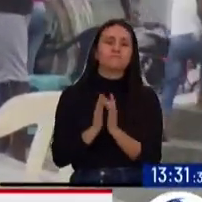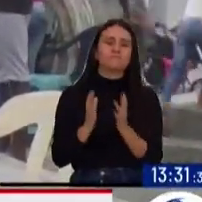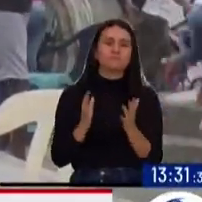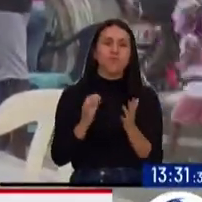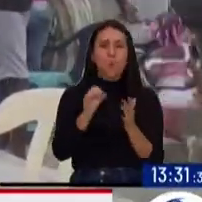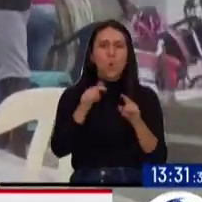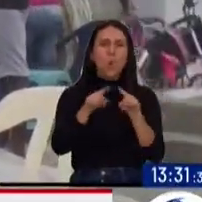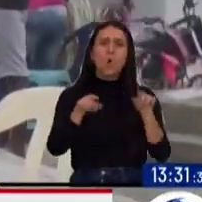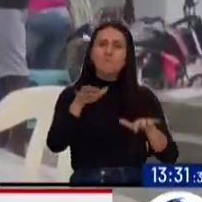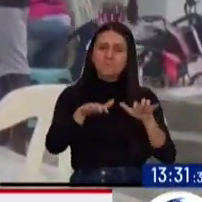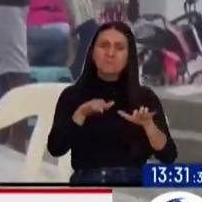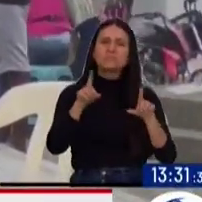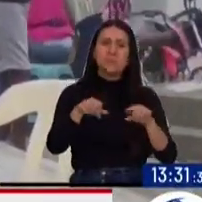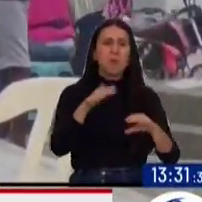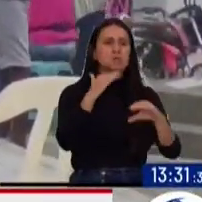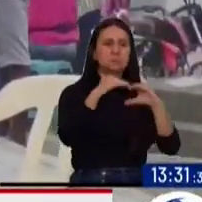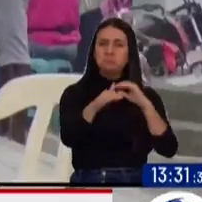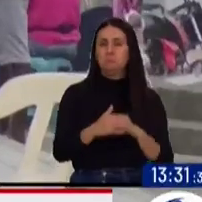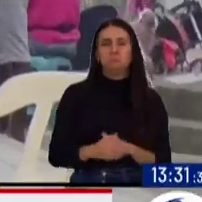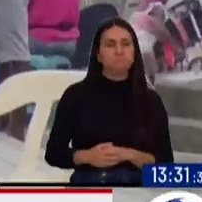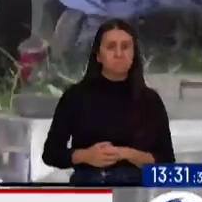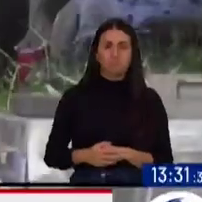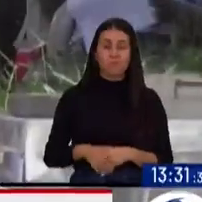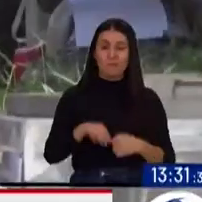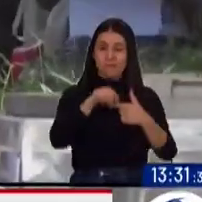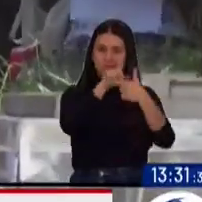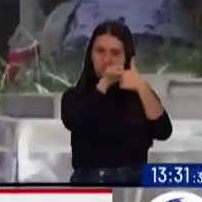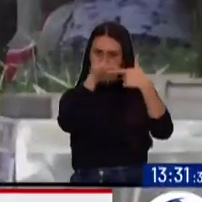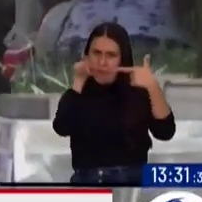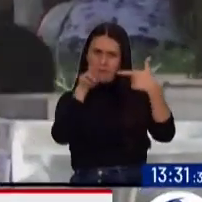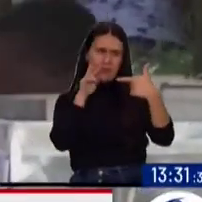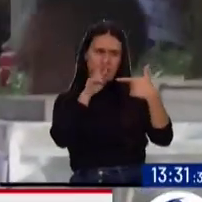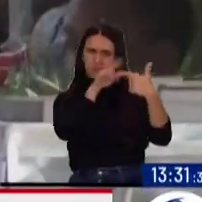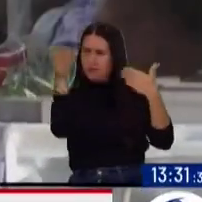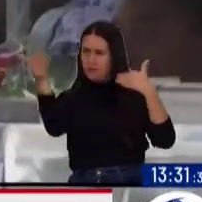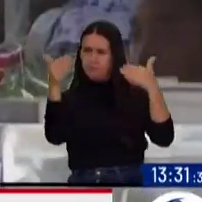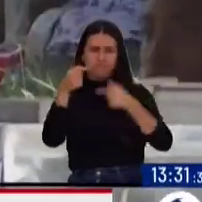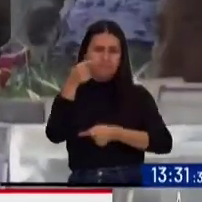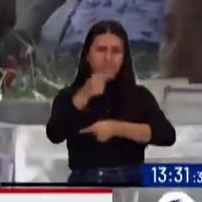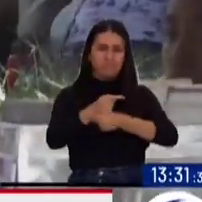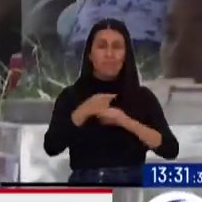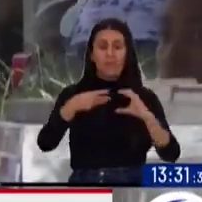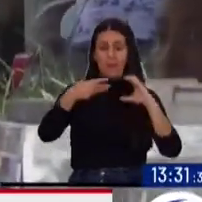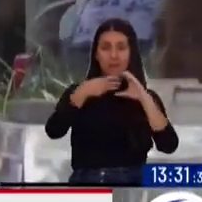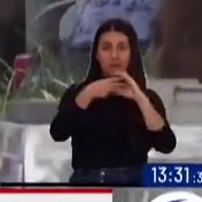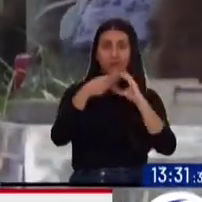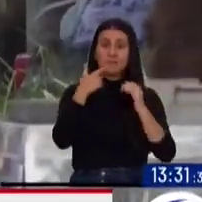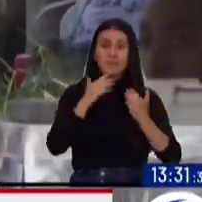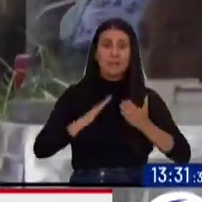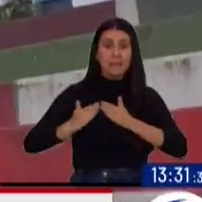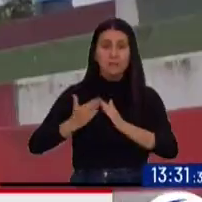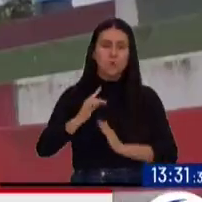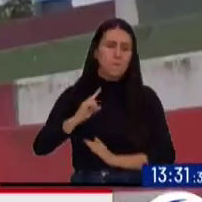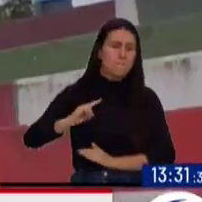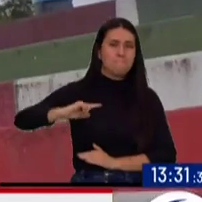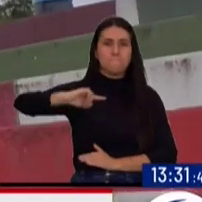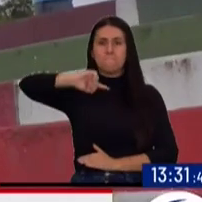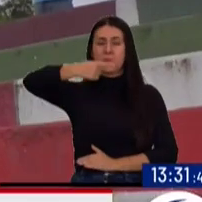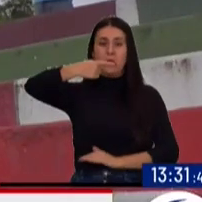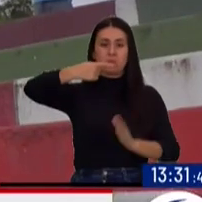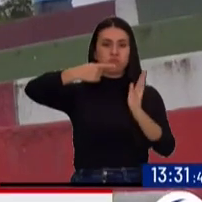en otras oficinas y no. Las cifras corroboran esa preocupación. Según el DANE, Quibdó sigue ocupando el primer lugar de desempleo